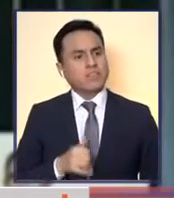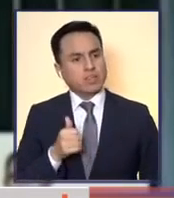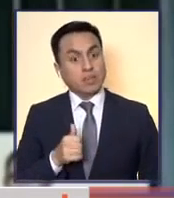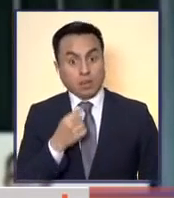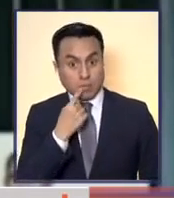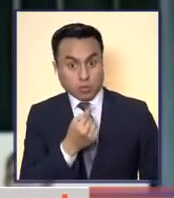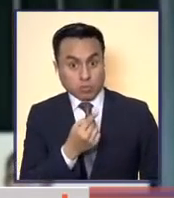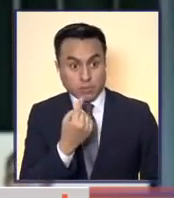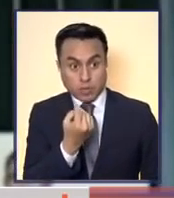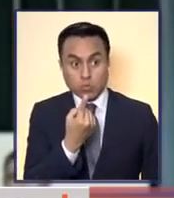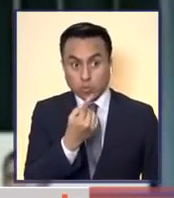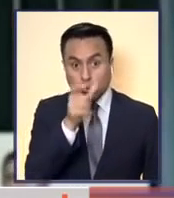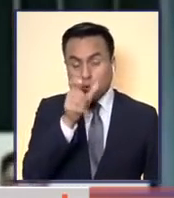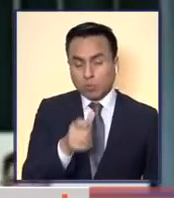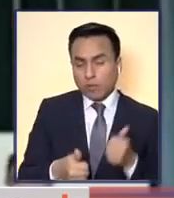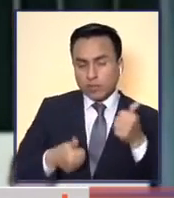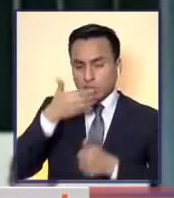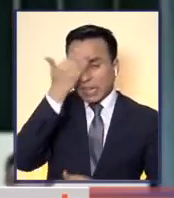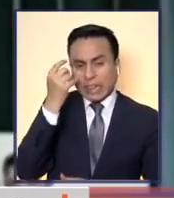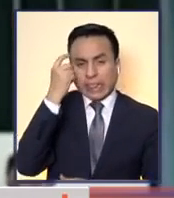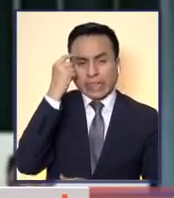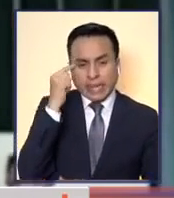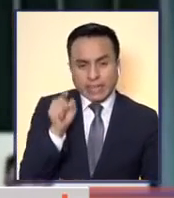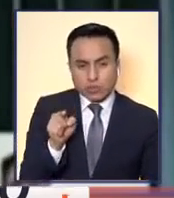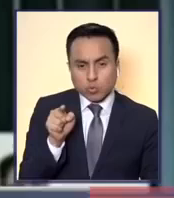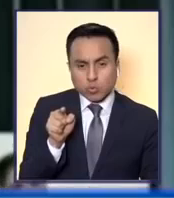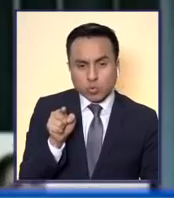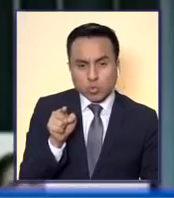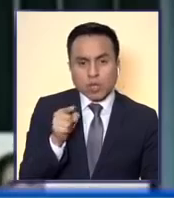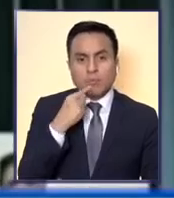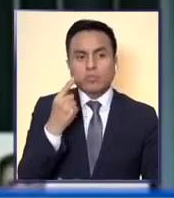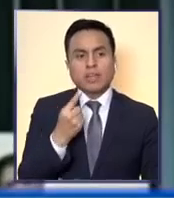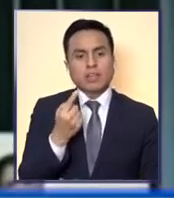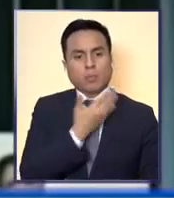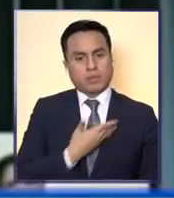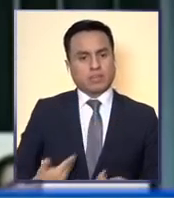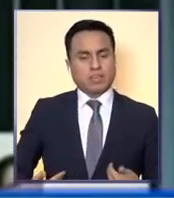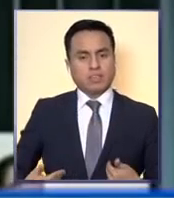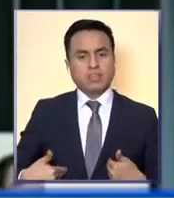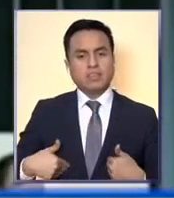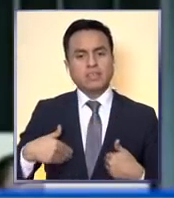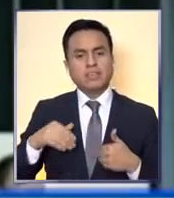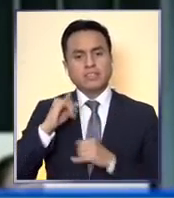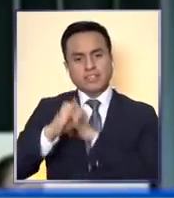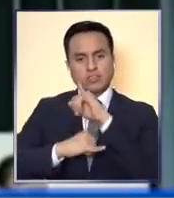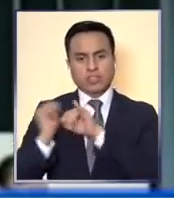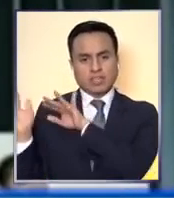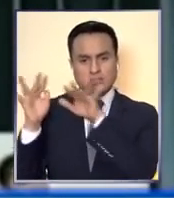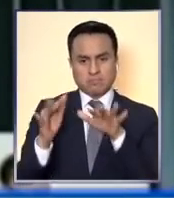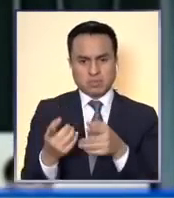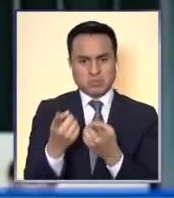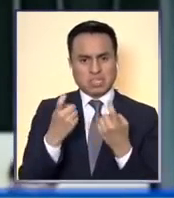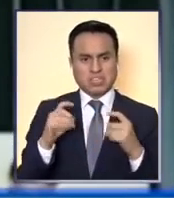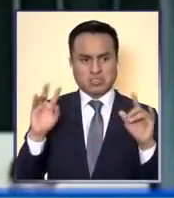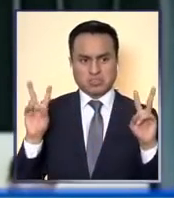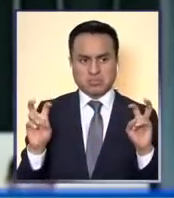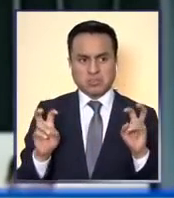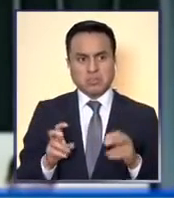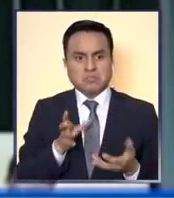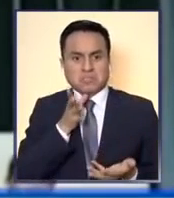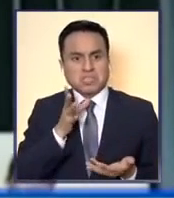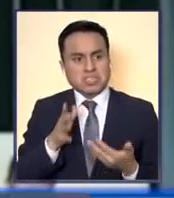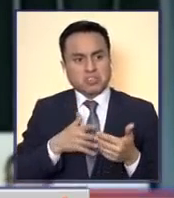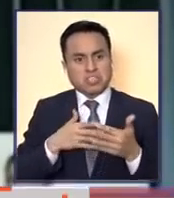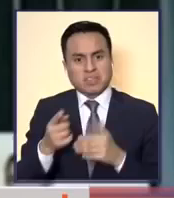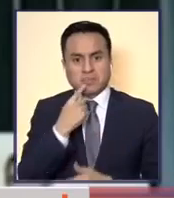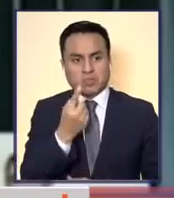pregunto primero. Si tú como profesional crees que preguntarle a un presidente en una rueda de prensa internacional eso... Bueno. No sé de dónde sacaste la